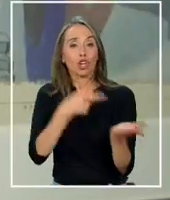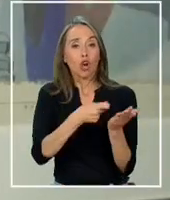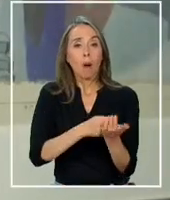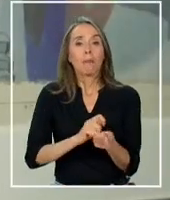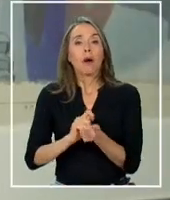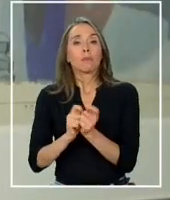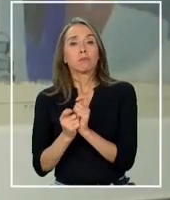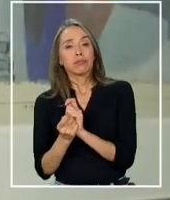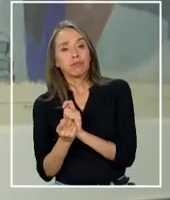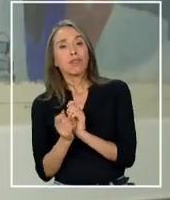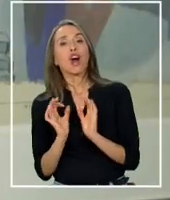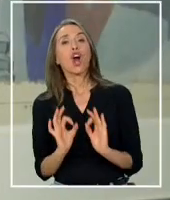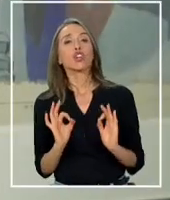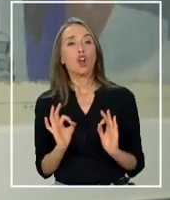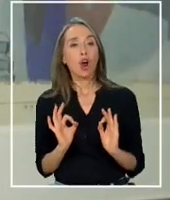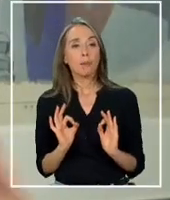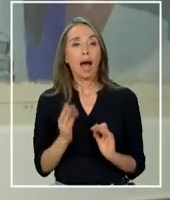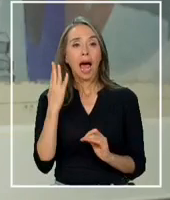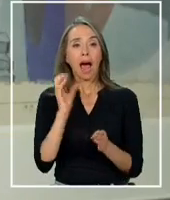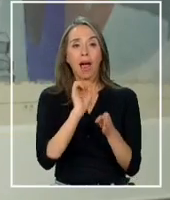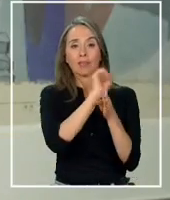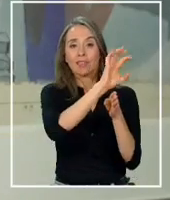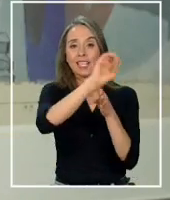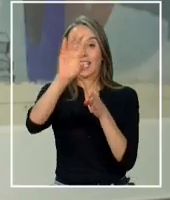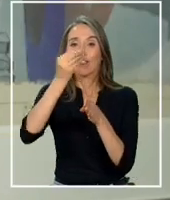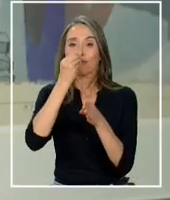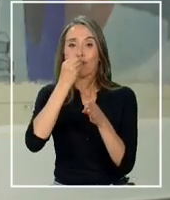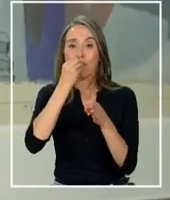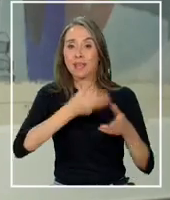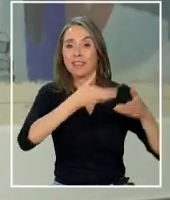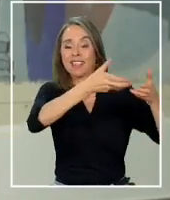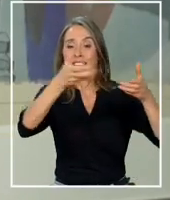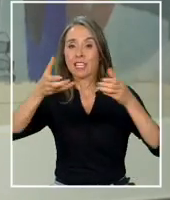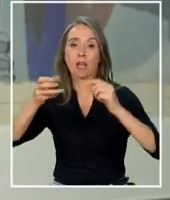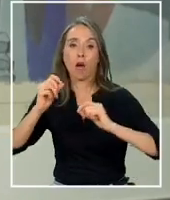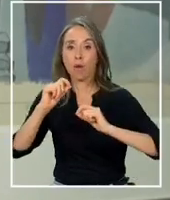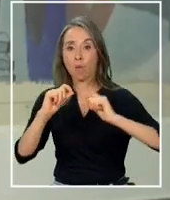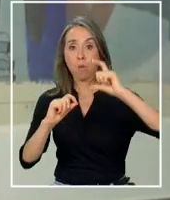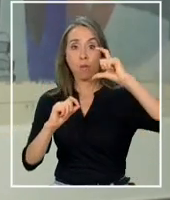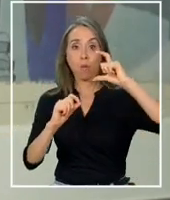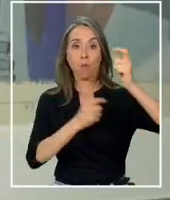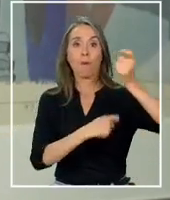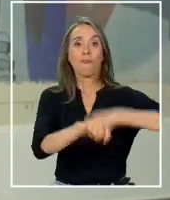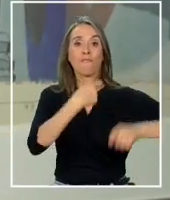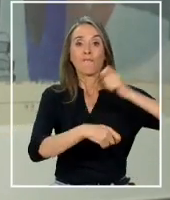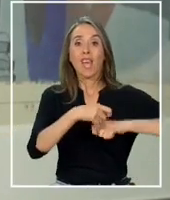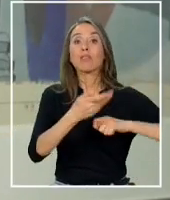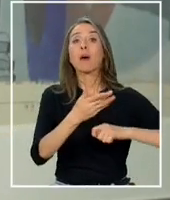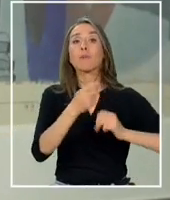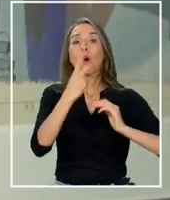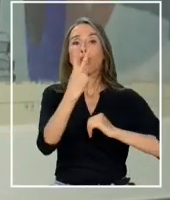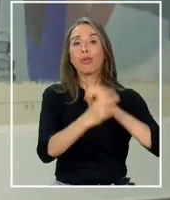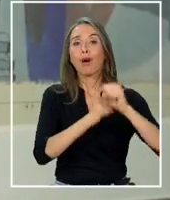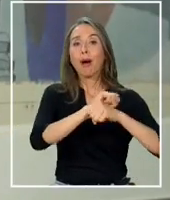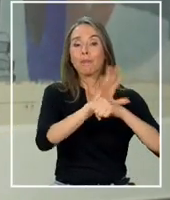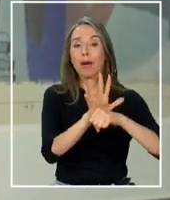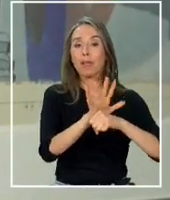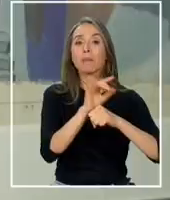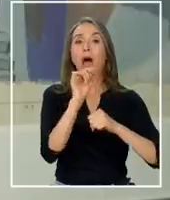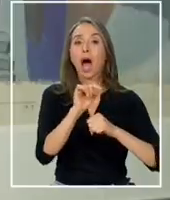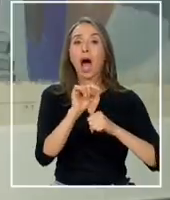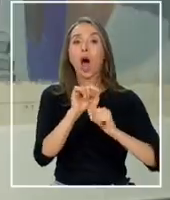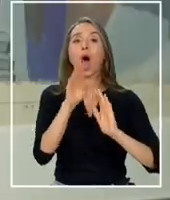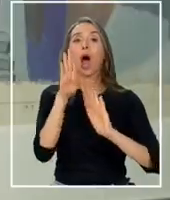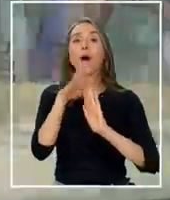hay una normalidad que hace que los deliveries que se plantearon y aumentaron fuertemente en la época de la pandemia, hoy están a